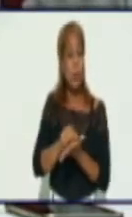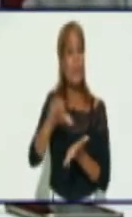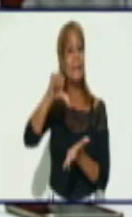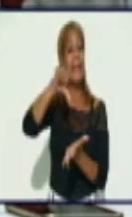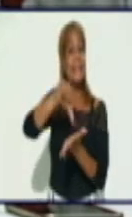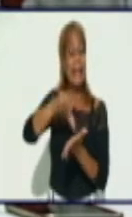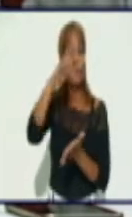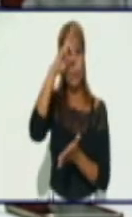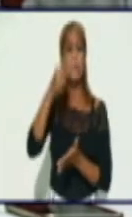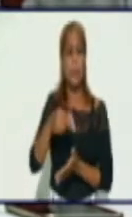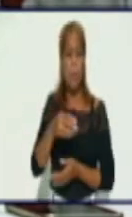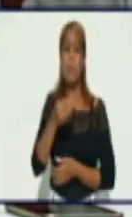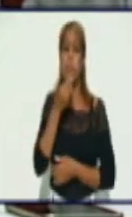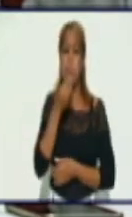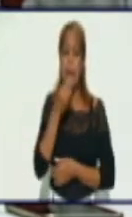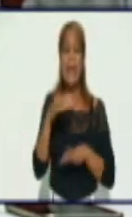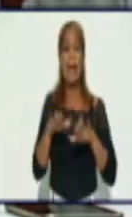esperar